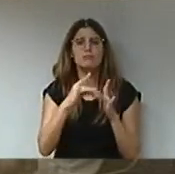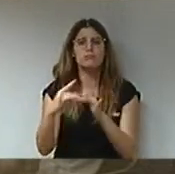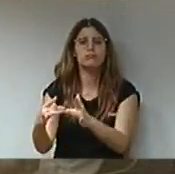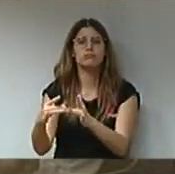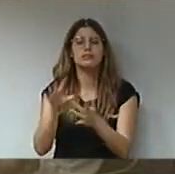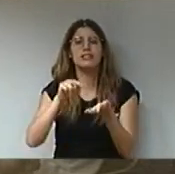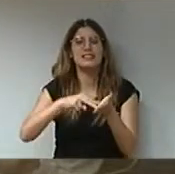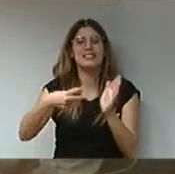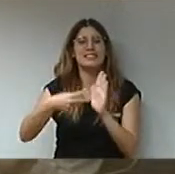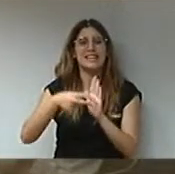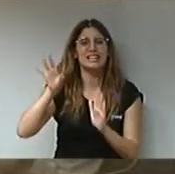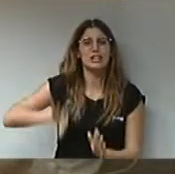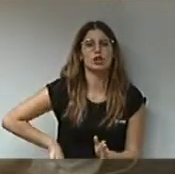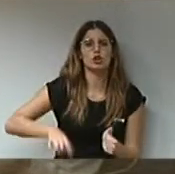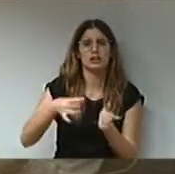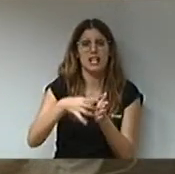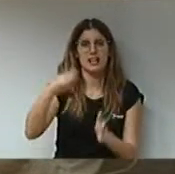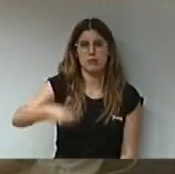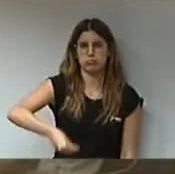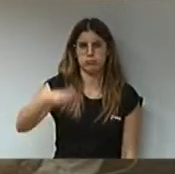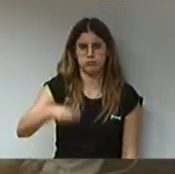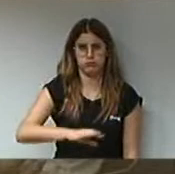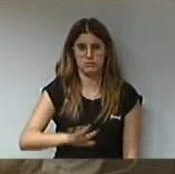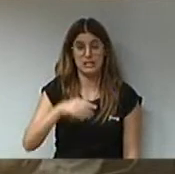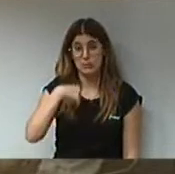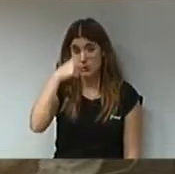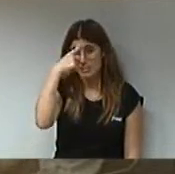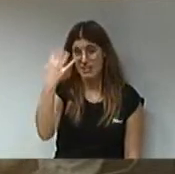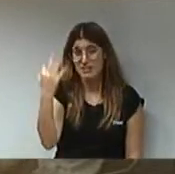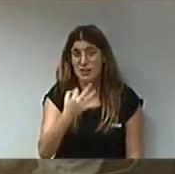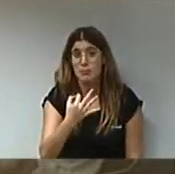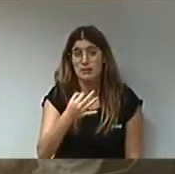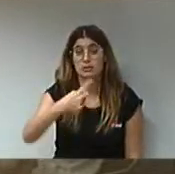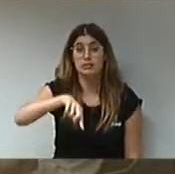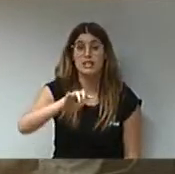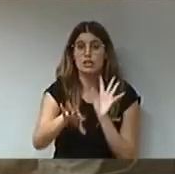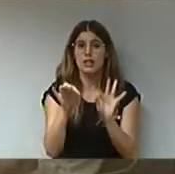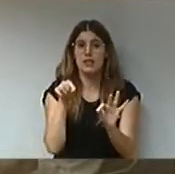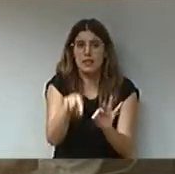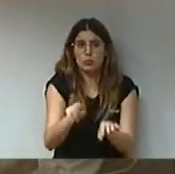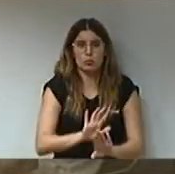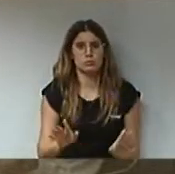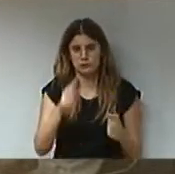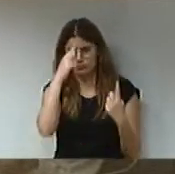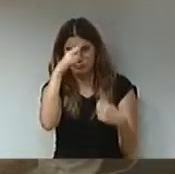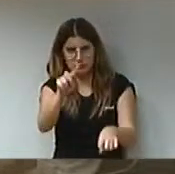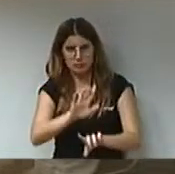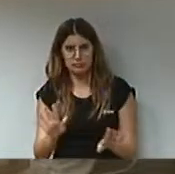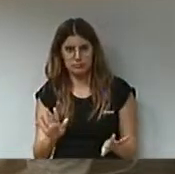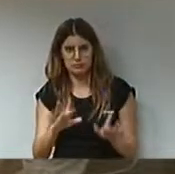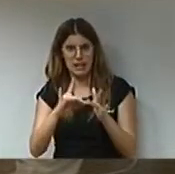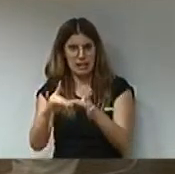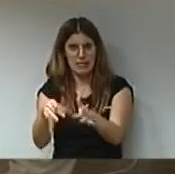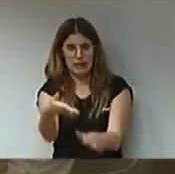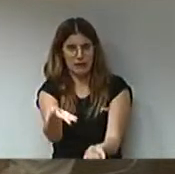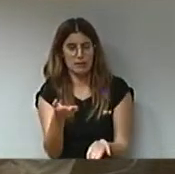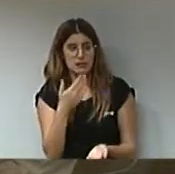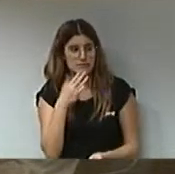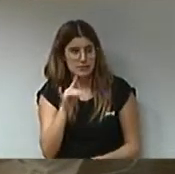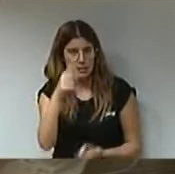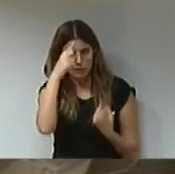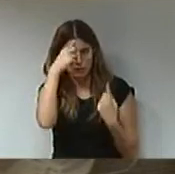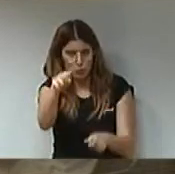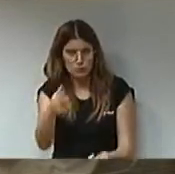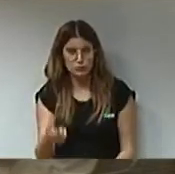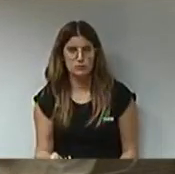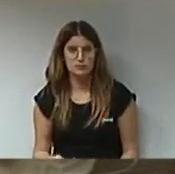por técnicos de altísima calidad. Y ¿sabe lo que pasó? Que son los que deciden. Son los que deciden. Sí, sí, son los que